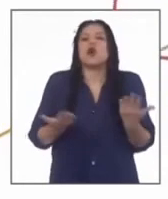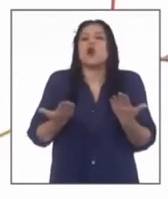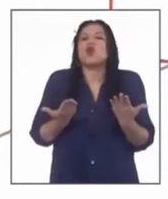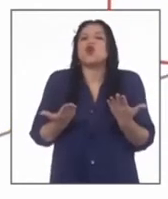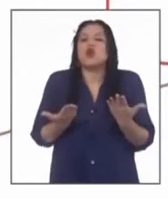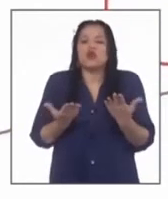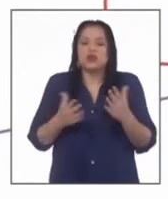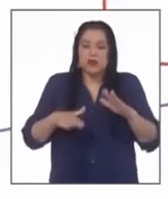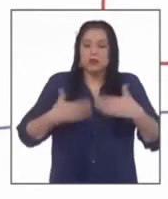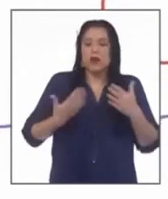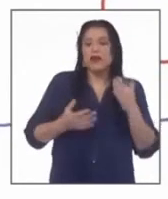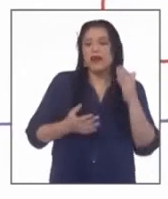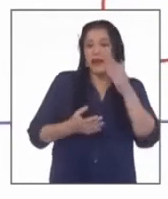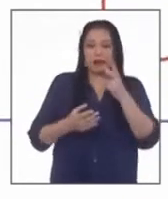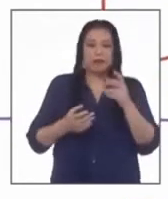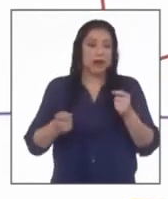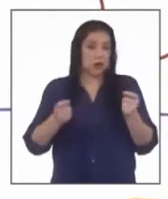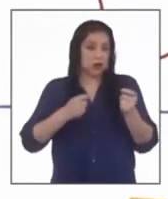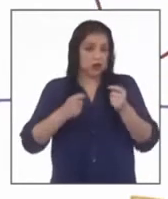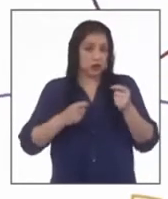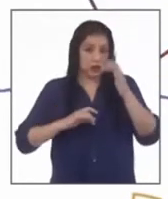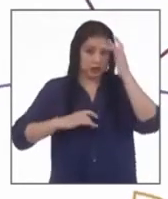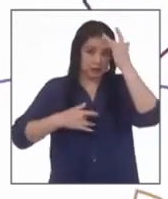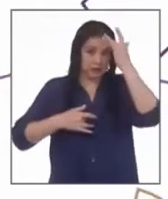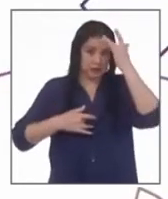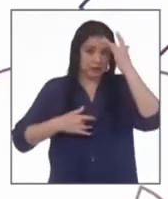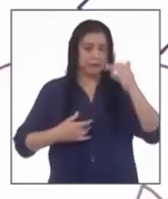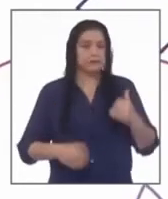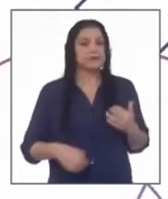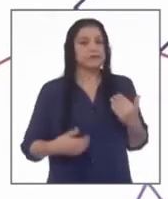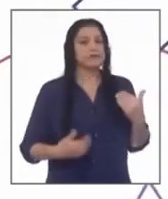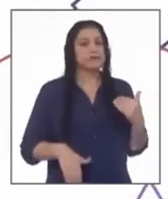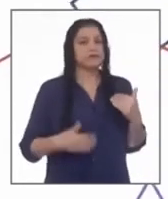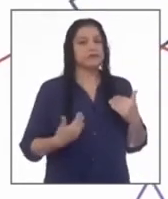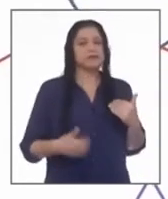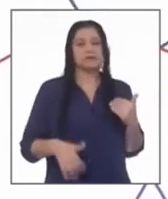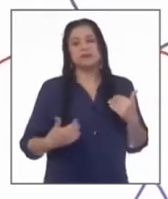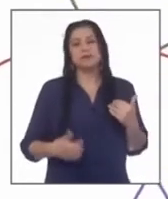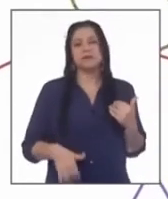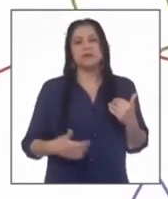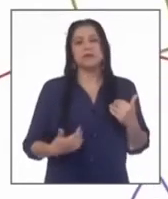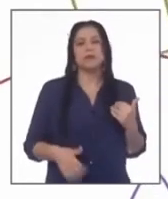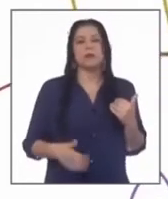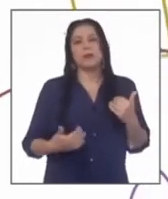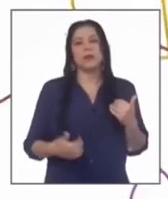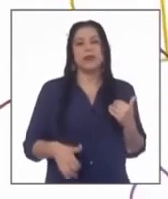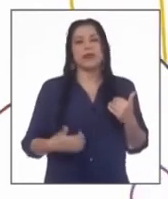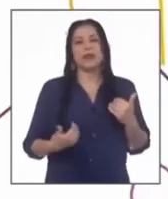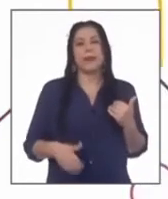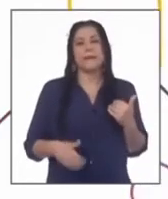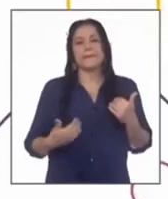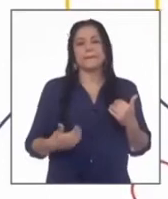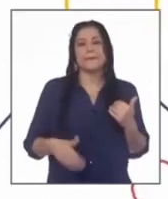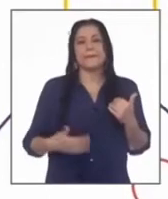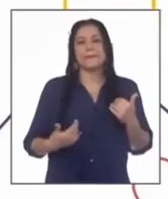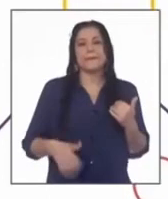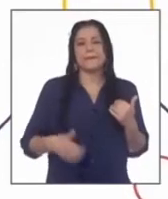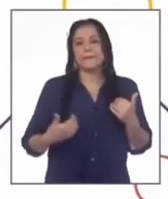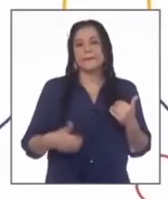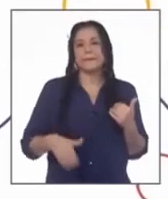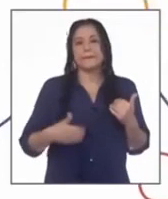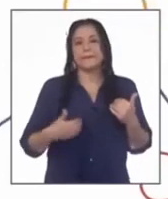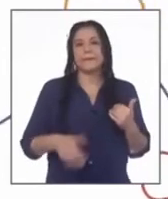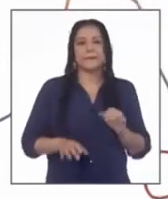más adecuado para su control.